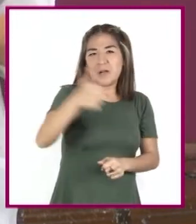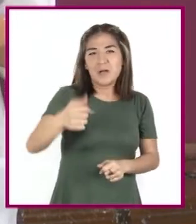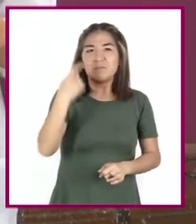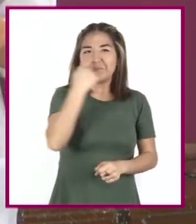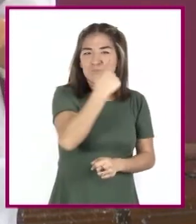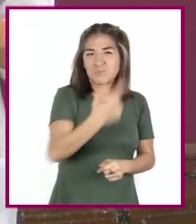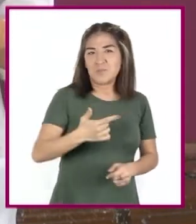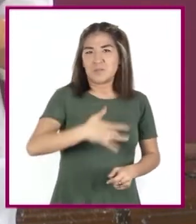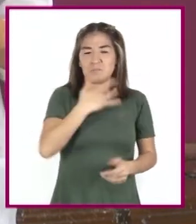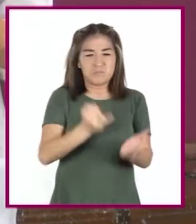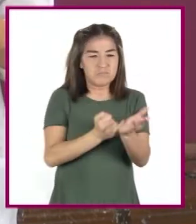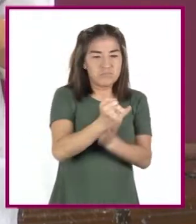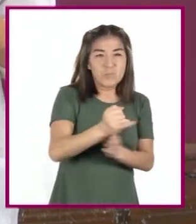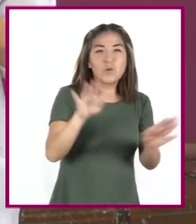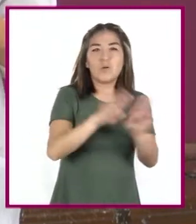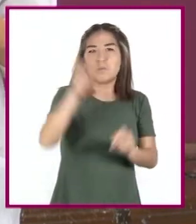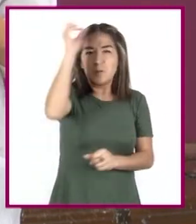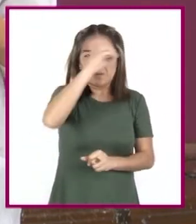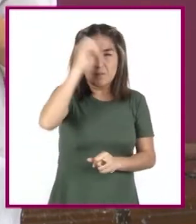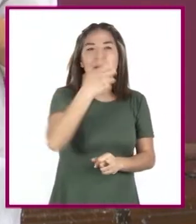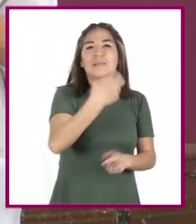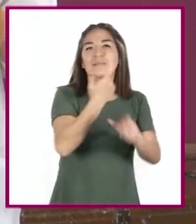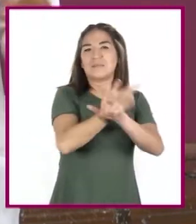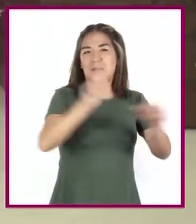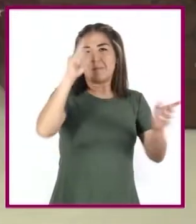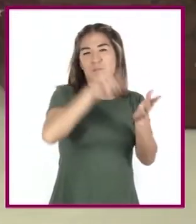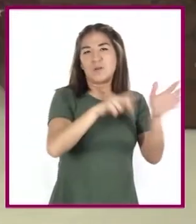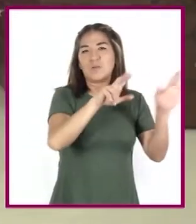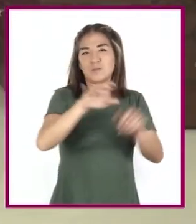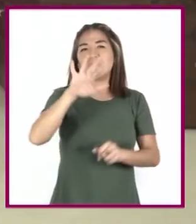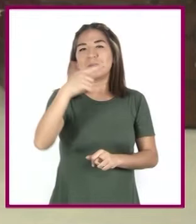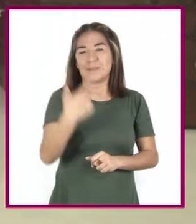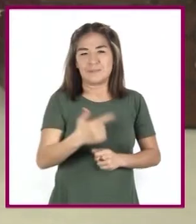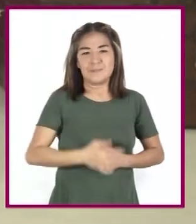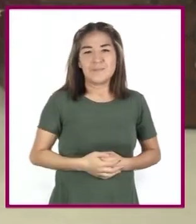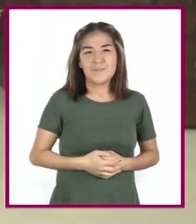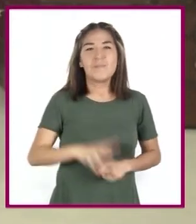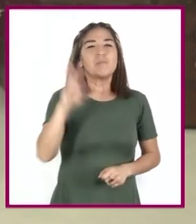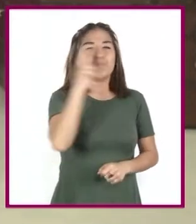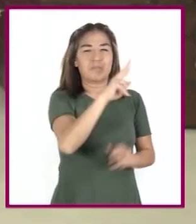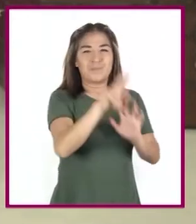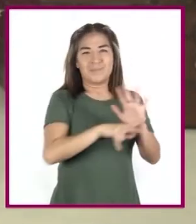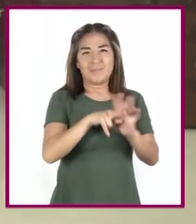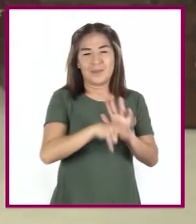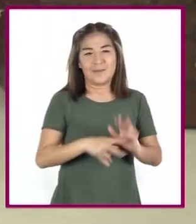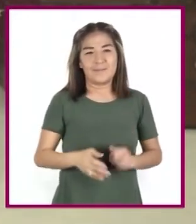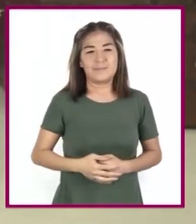la Constitución Liberal de 1857. Veamos el siguiente video.